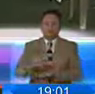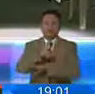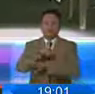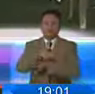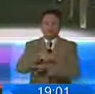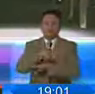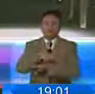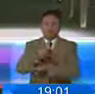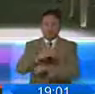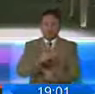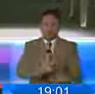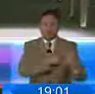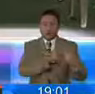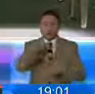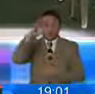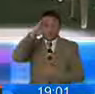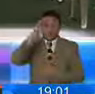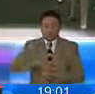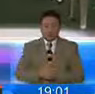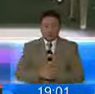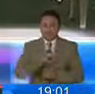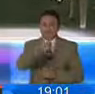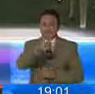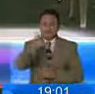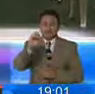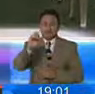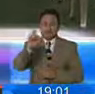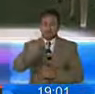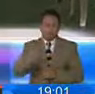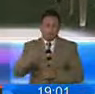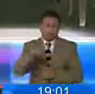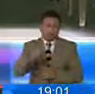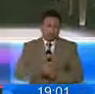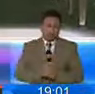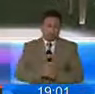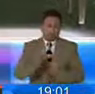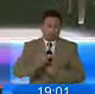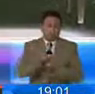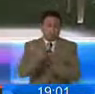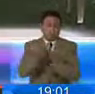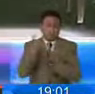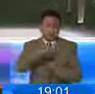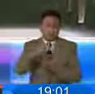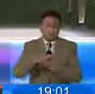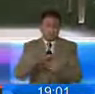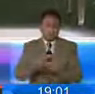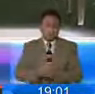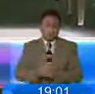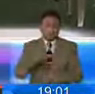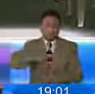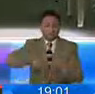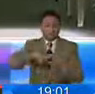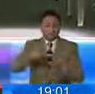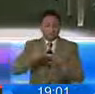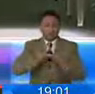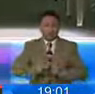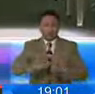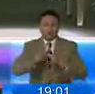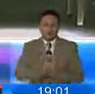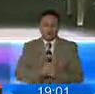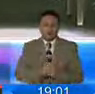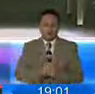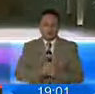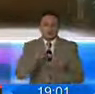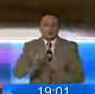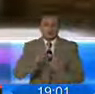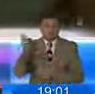supervisión militar y policial de acerca de 200 miembros. Esta es la información que les tenemos hasta el momento. Regresamos con ustedes a estudios y, de ser necesario,